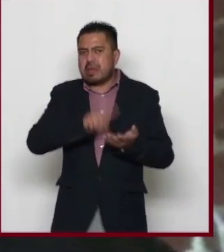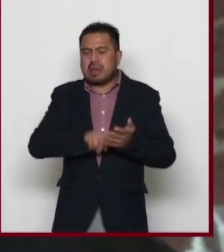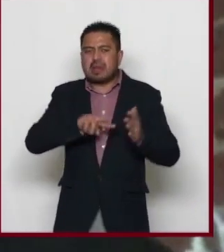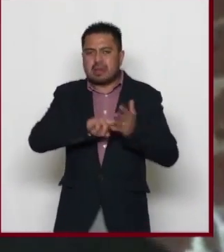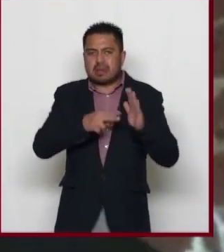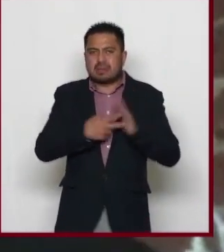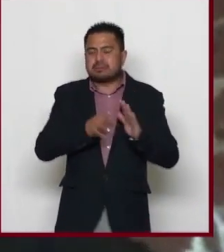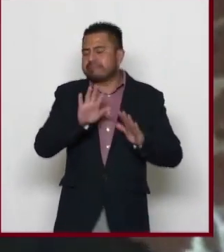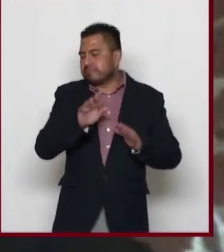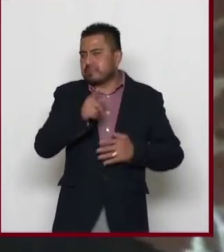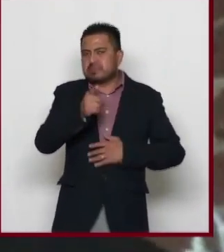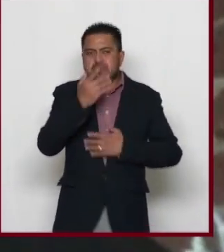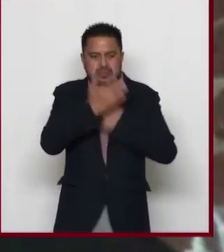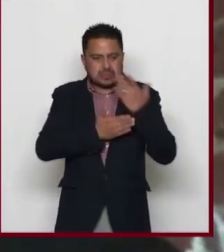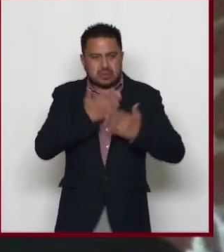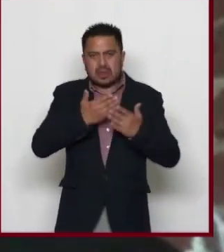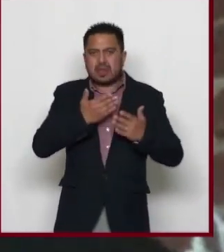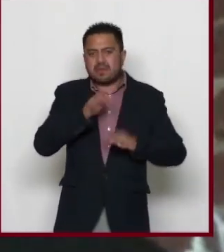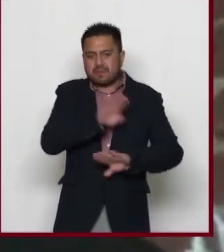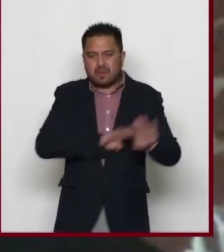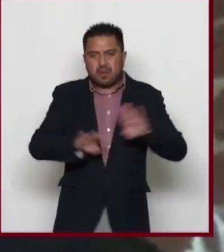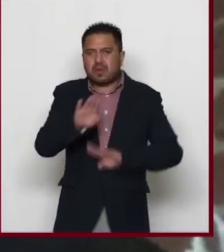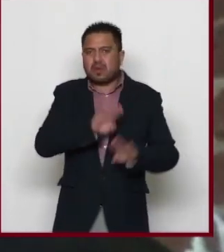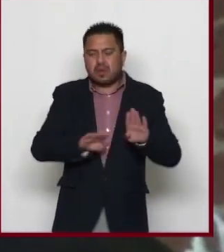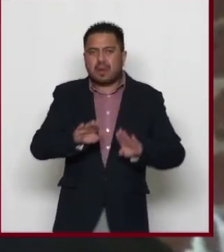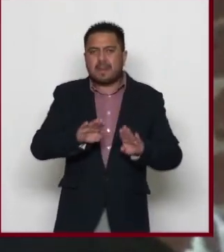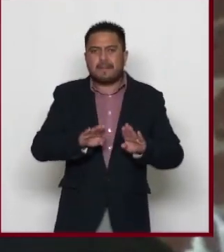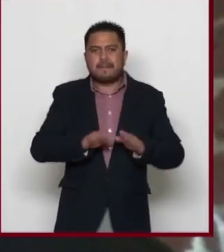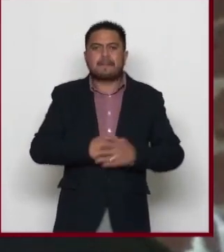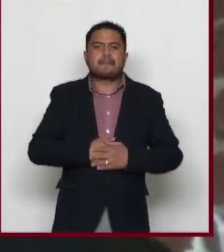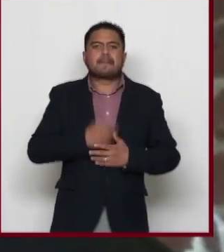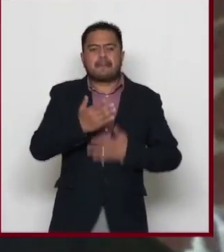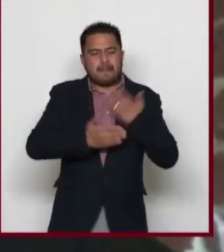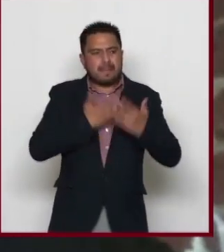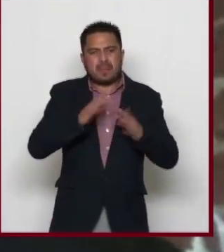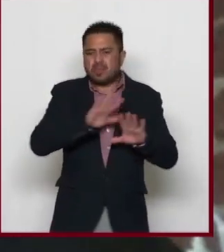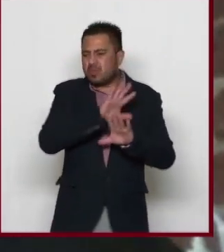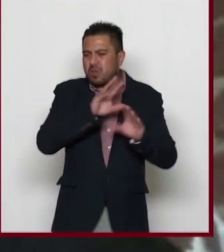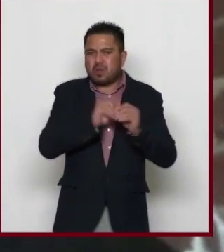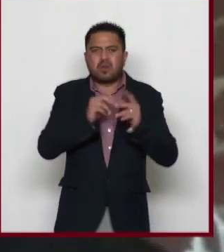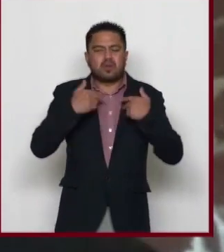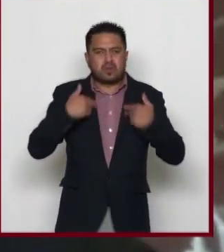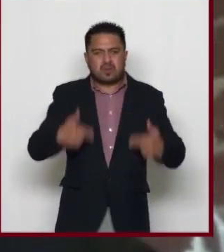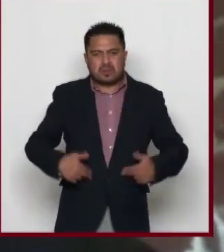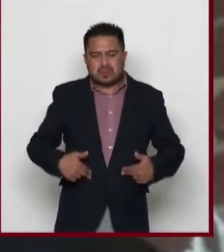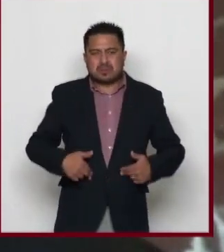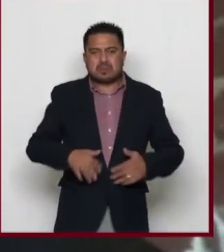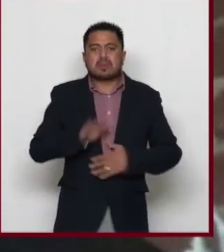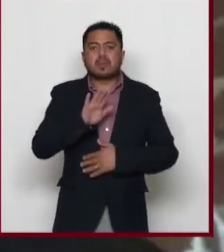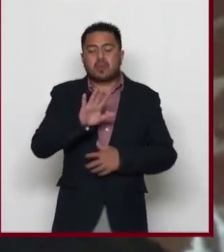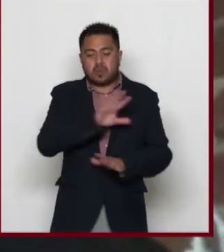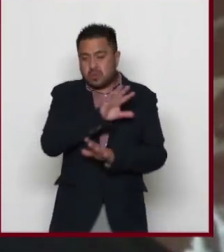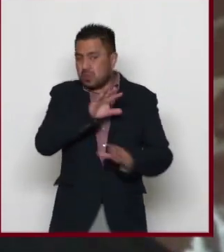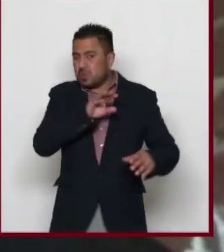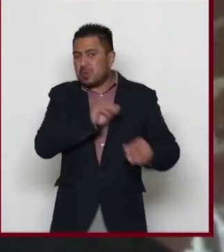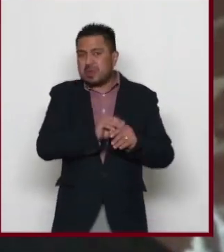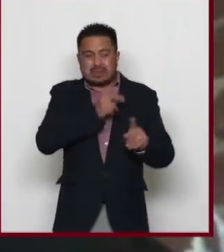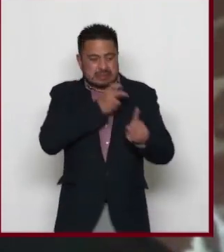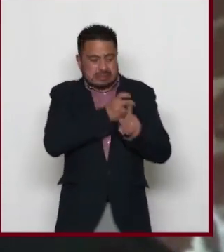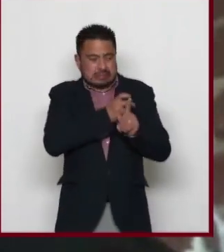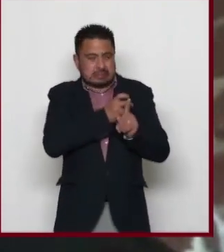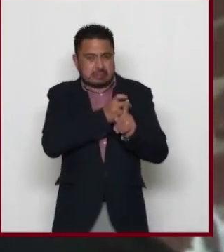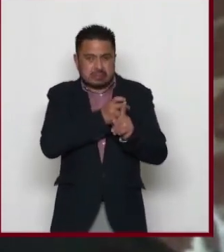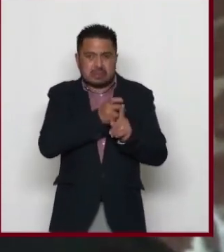muy amplia también, hay muchas ingenierías, en fin, estudiar biología, estudiar todos los